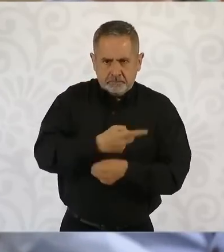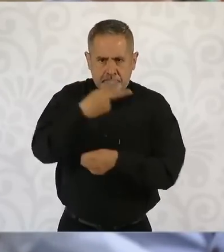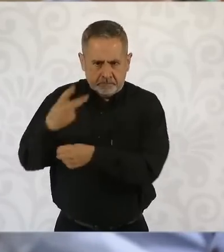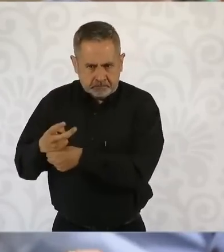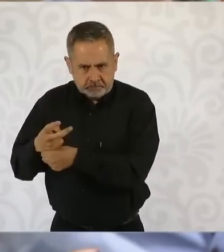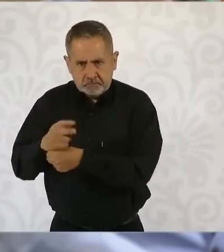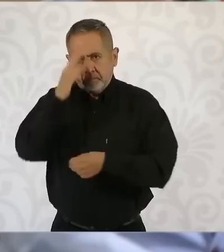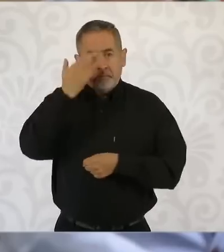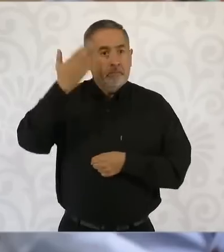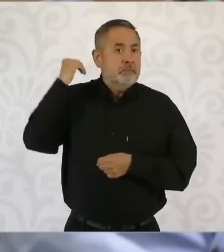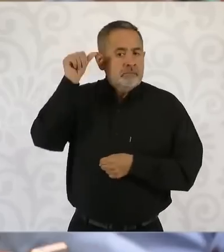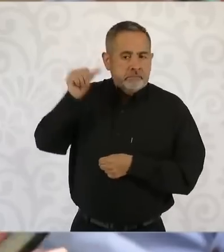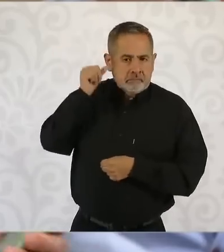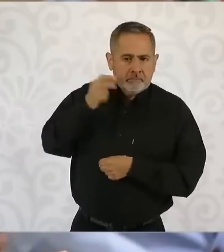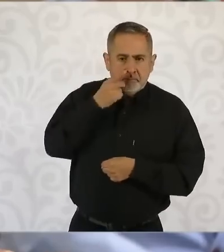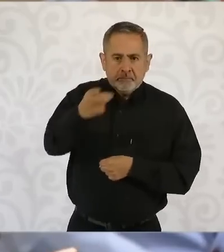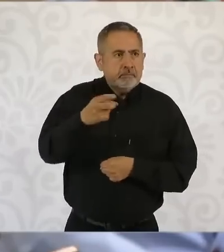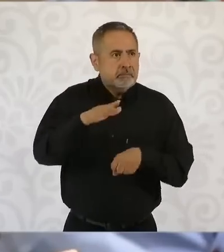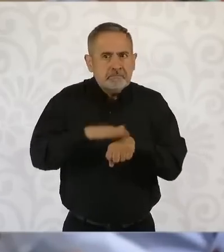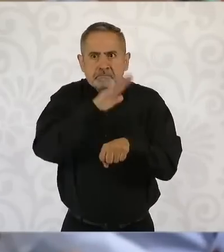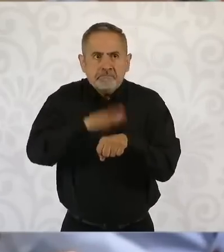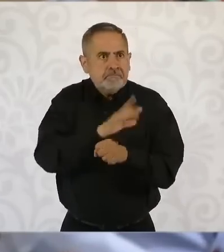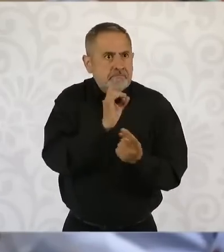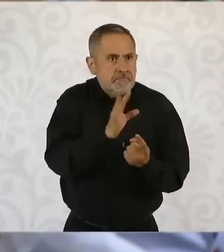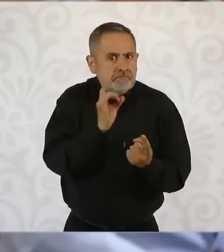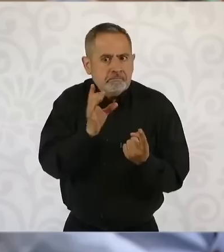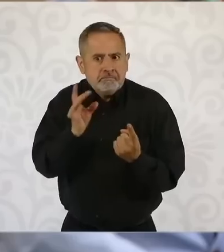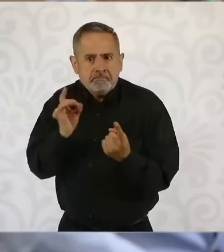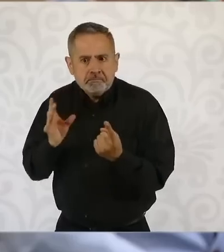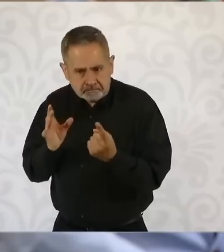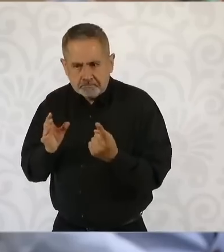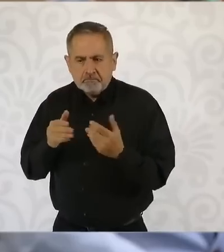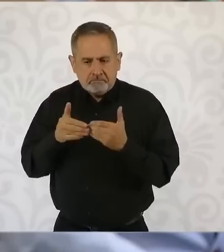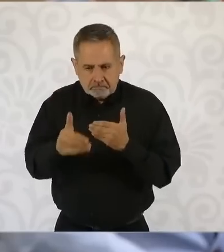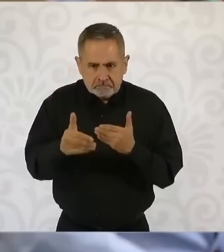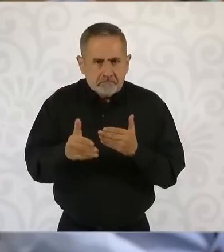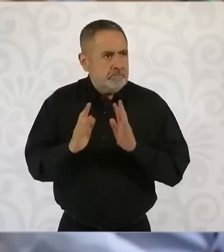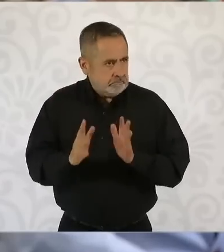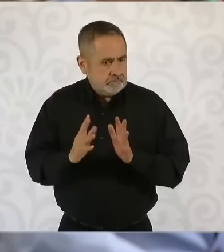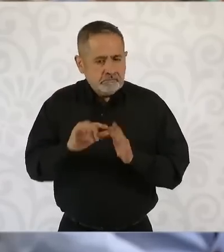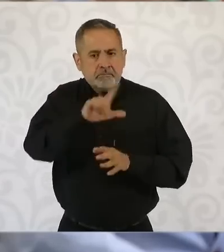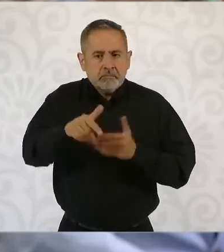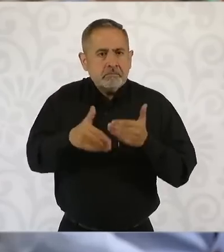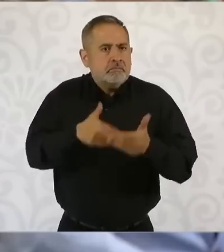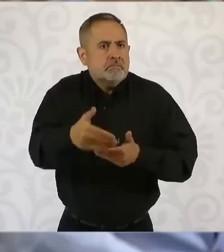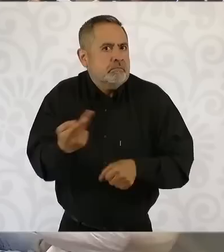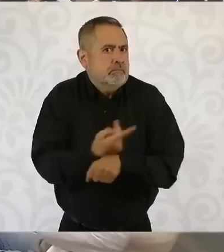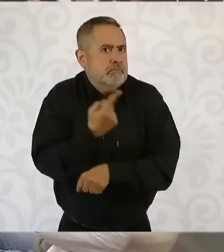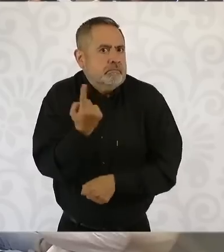presentó una serie de decretos que ya se han ido cumpliendo durante este mes de mayo. Preguntarle cuál va a ser el siguiente